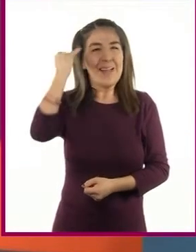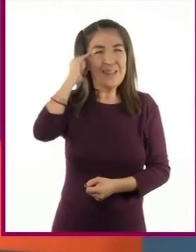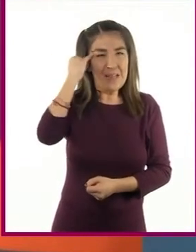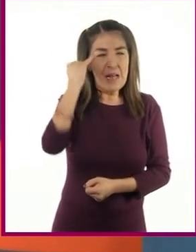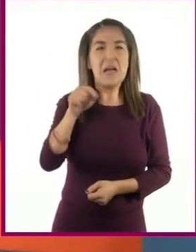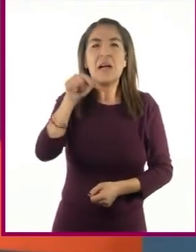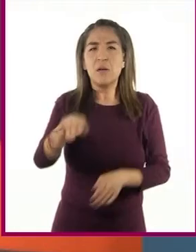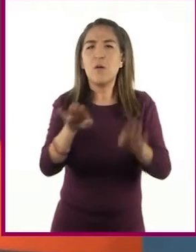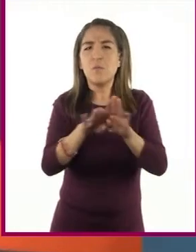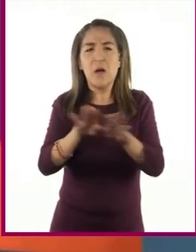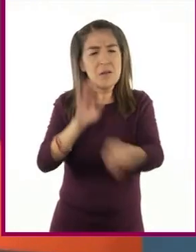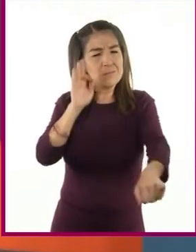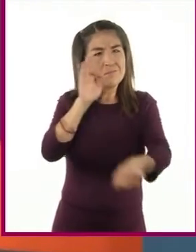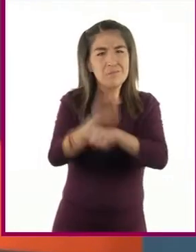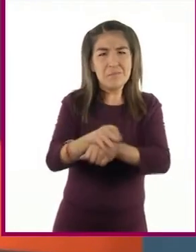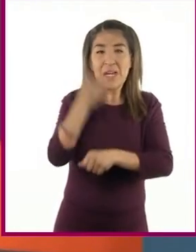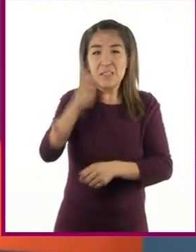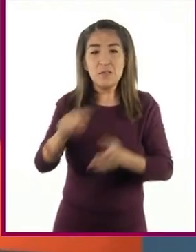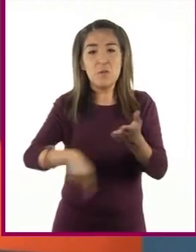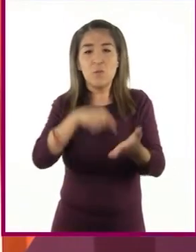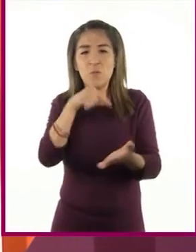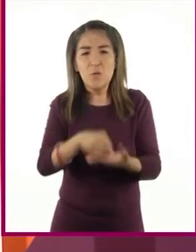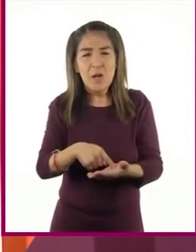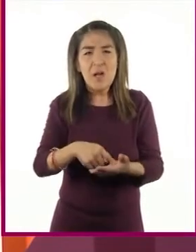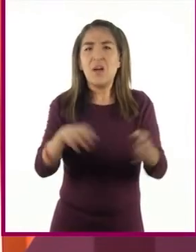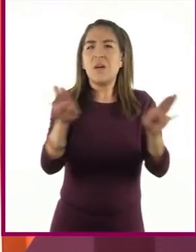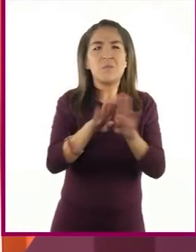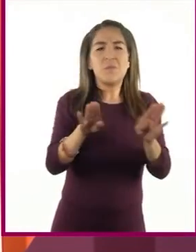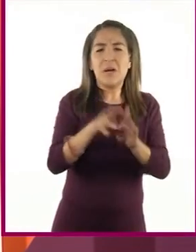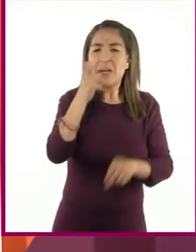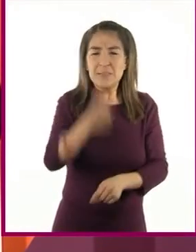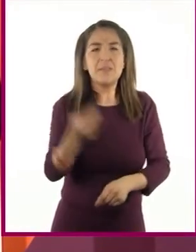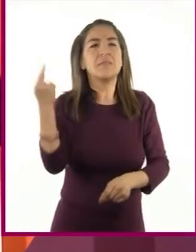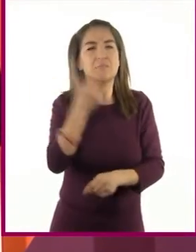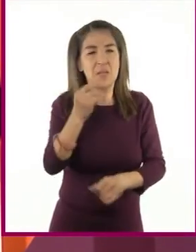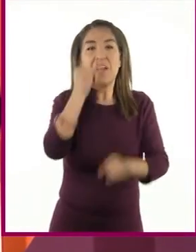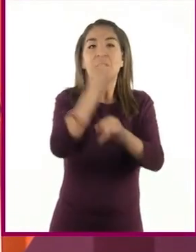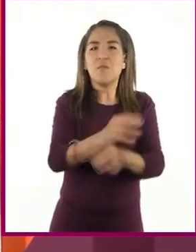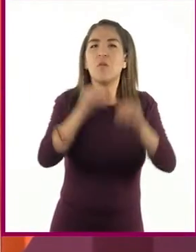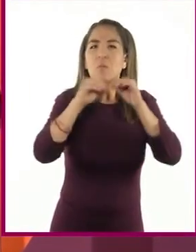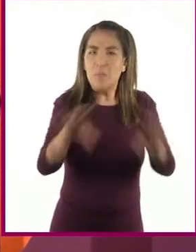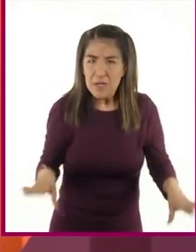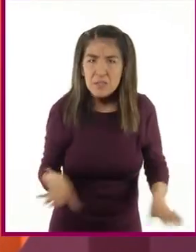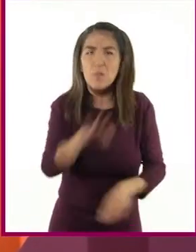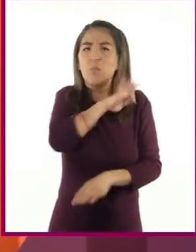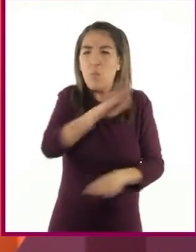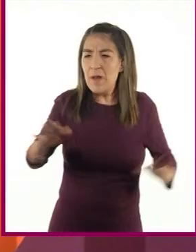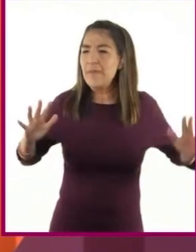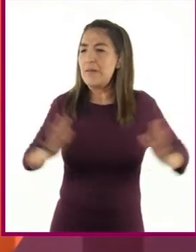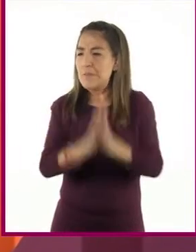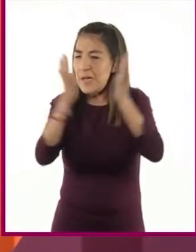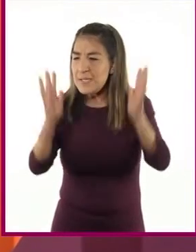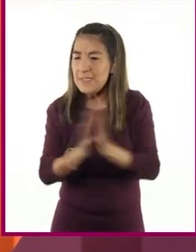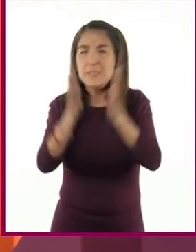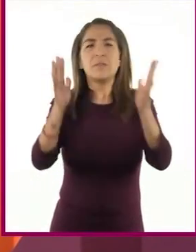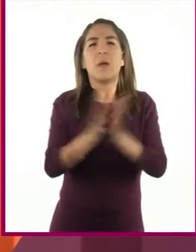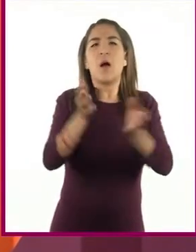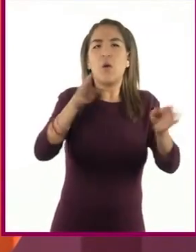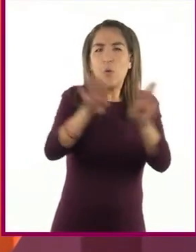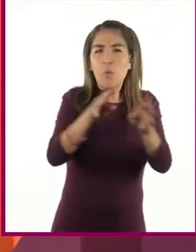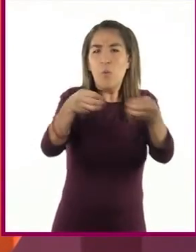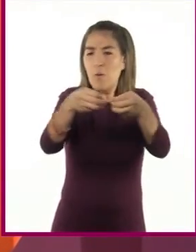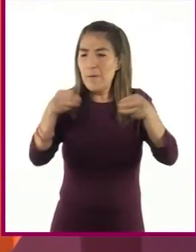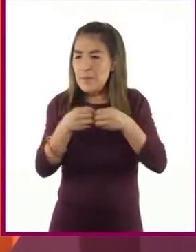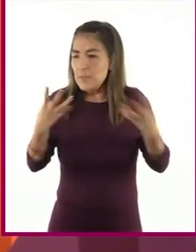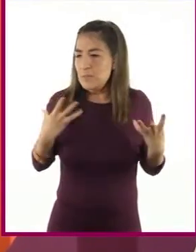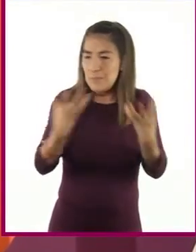muestra de que esto no es cierto. Informarse, participar, organizarse son las bases